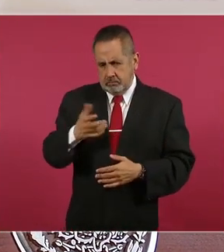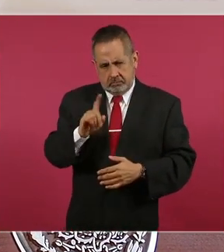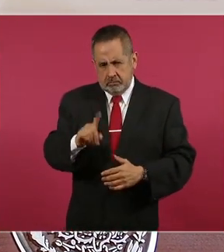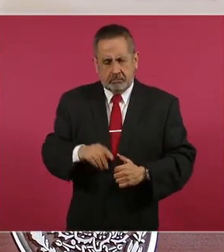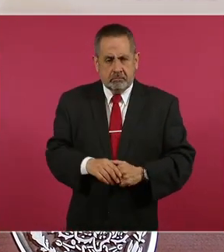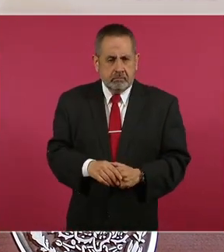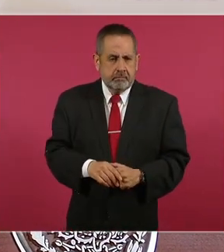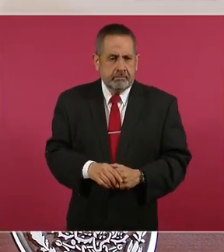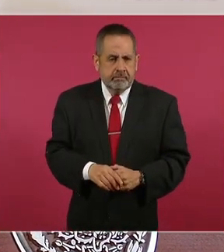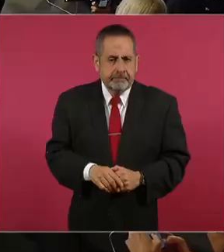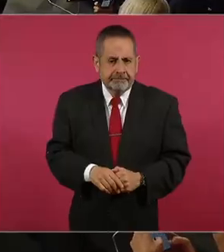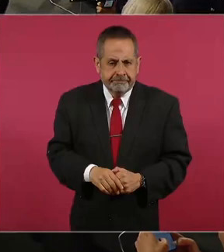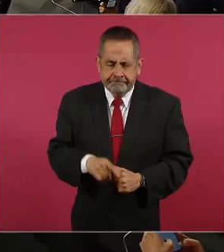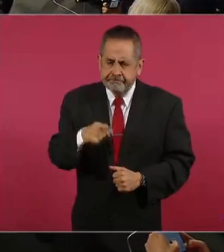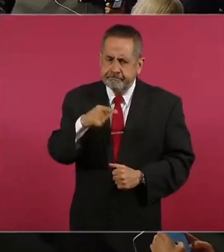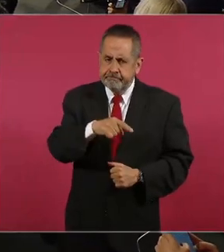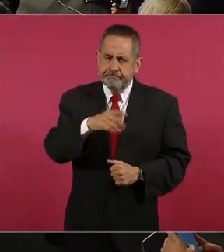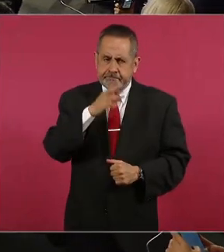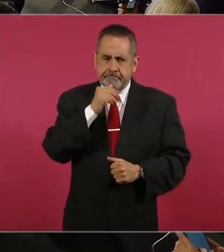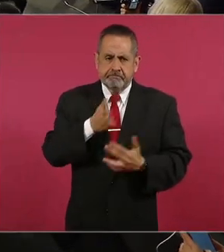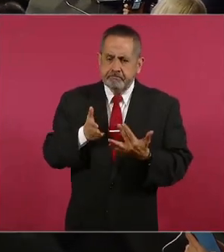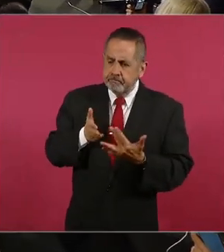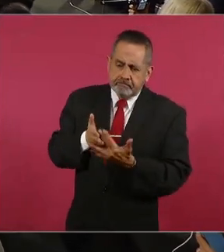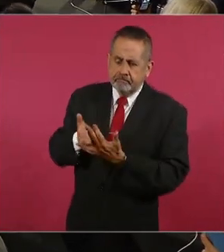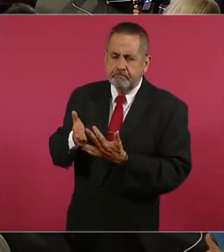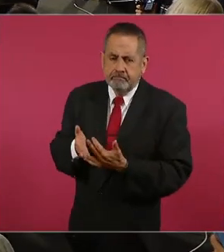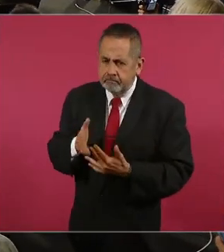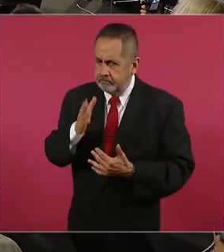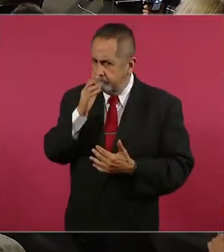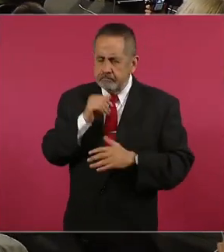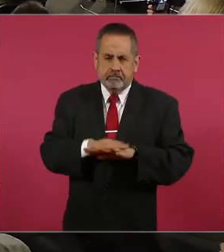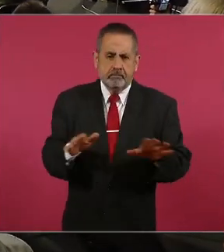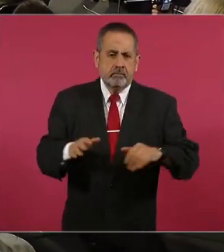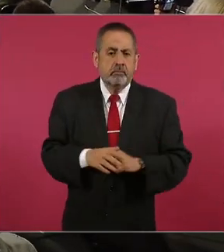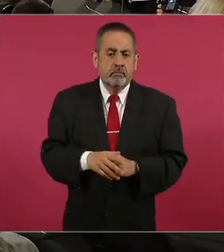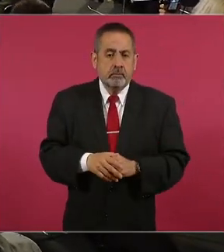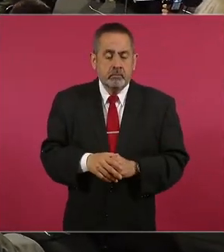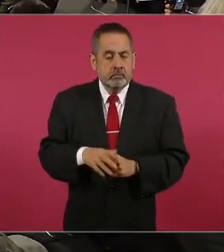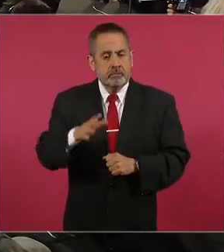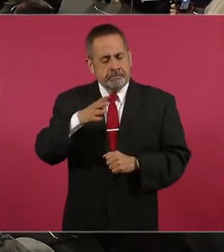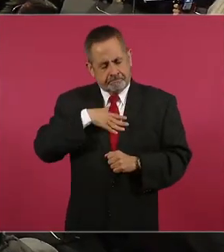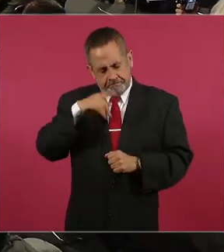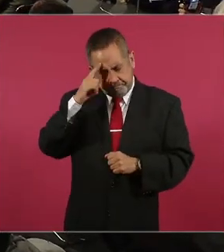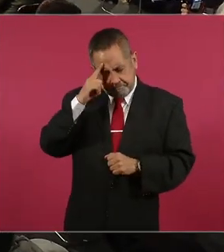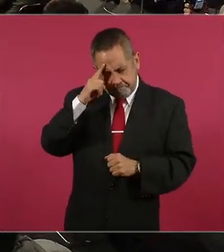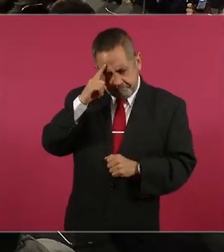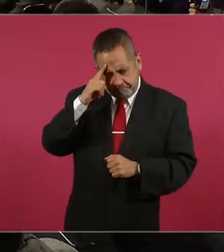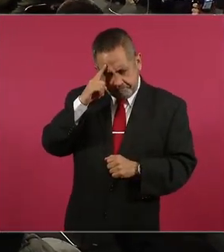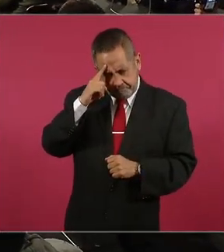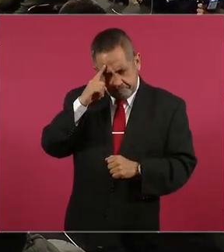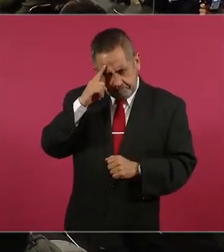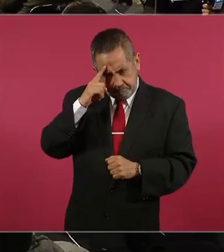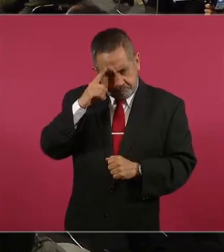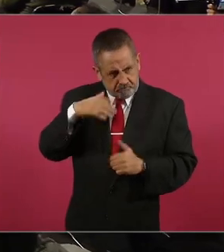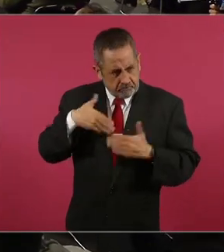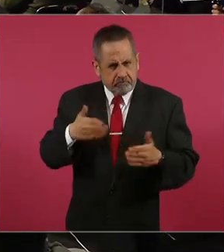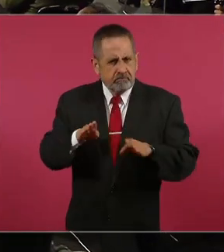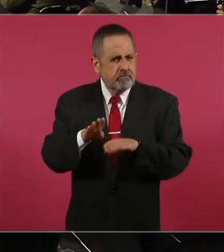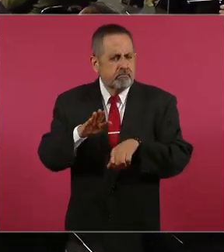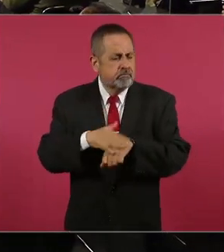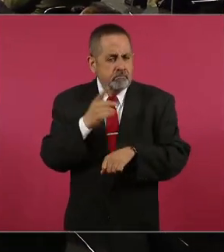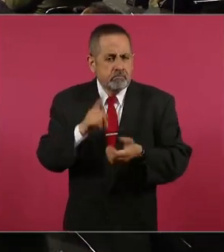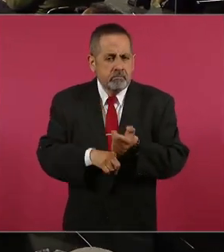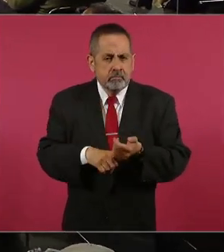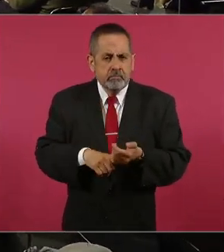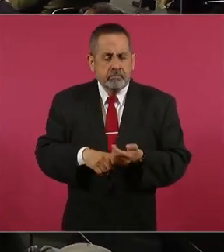Sí es una actitud injerencista y lo hemos estado planteando abiertamente, porque México es un